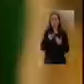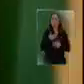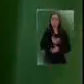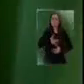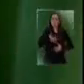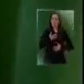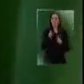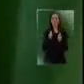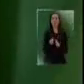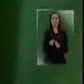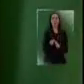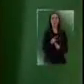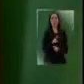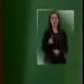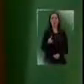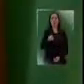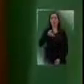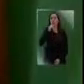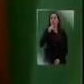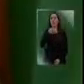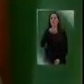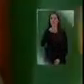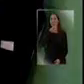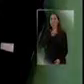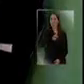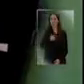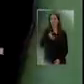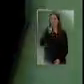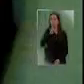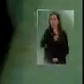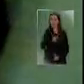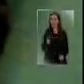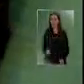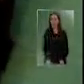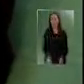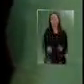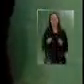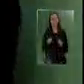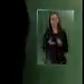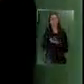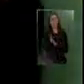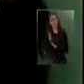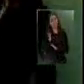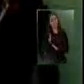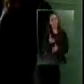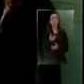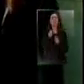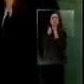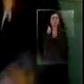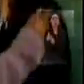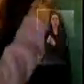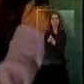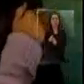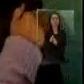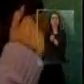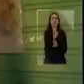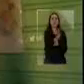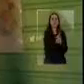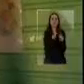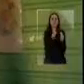bien? No tomo bebidas con azúcar. No, ahora. Entonces la dejo. Muy bien, señorita. ¿Esté